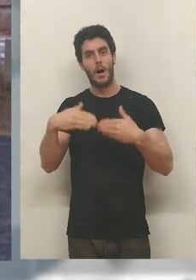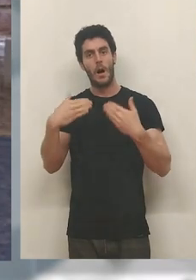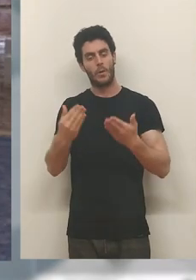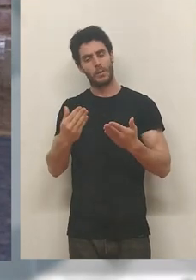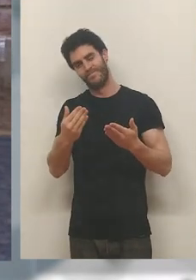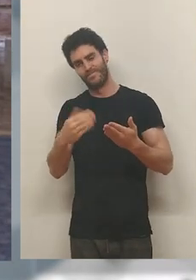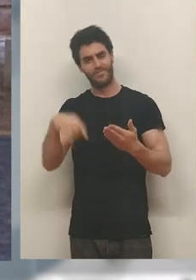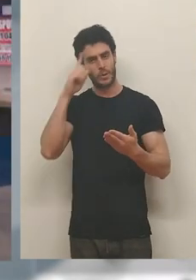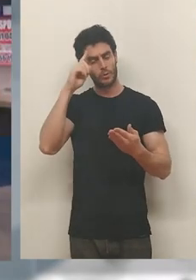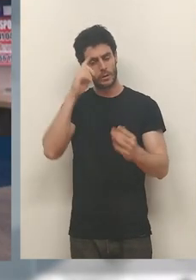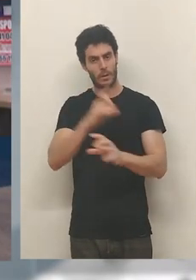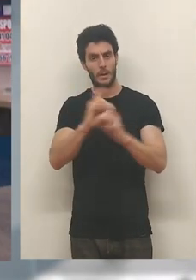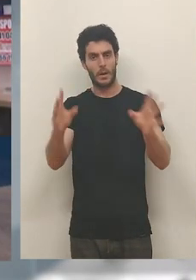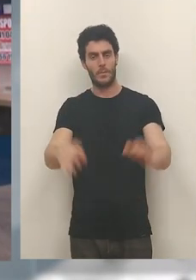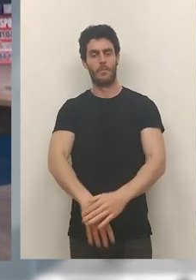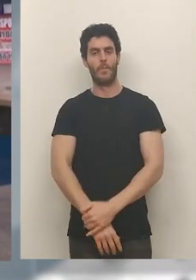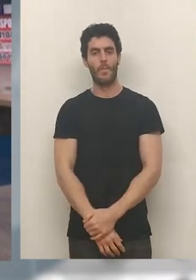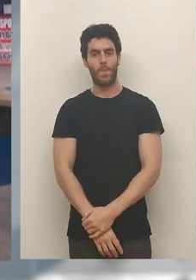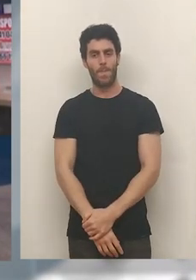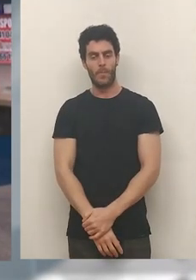pesar de que no hay una tendencia clara.